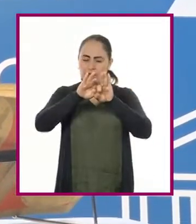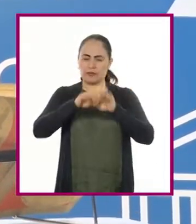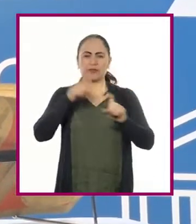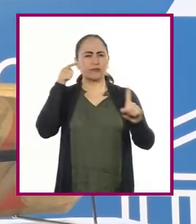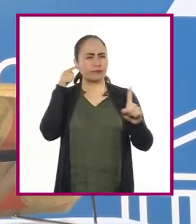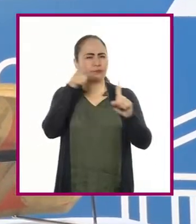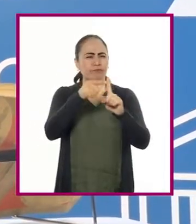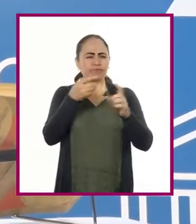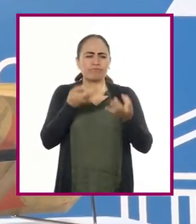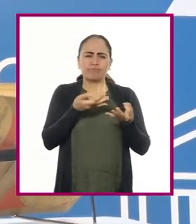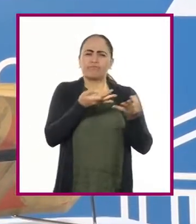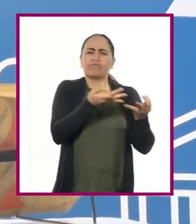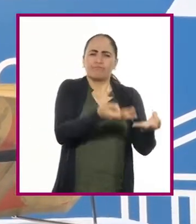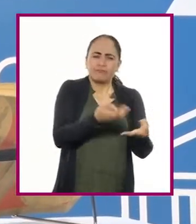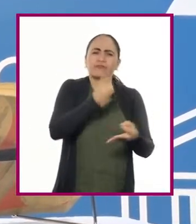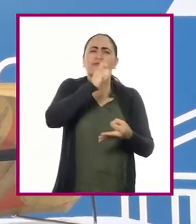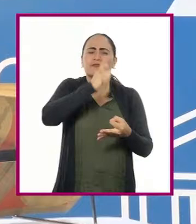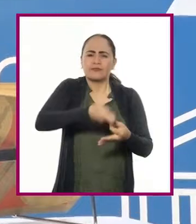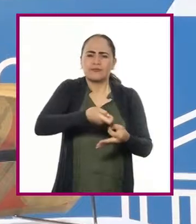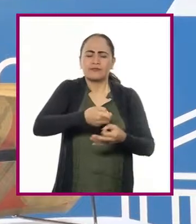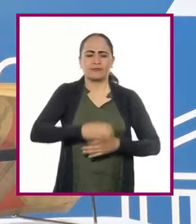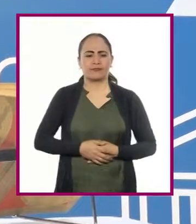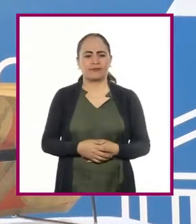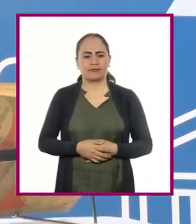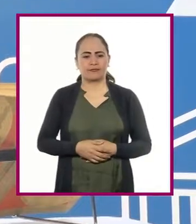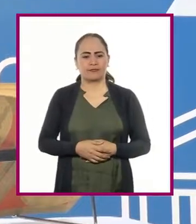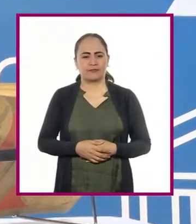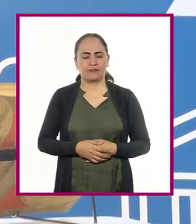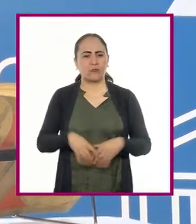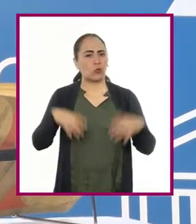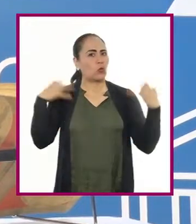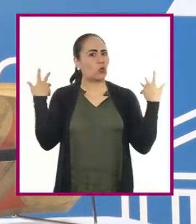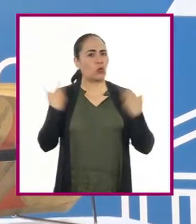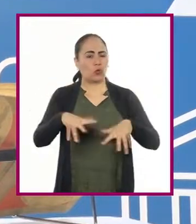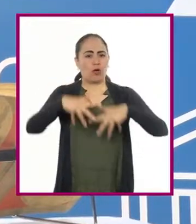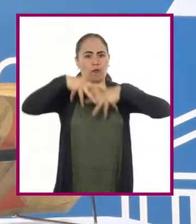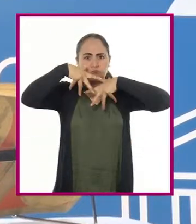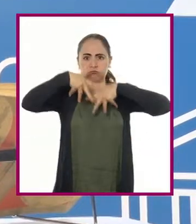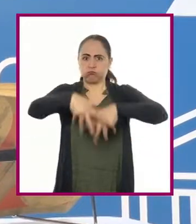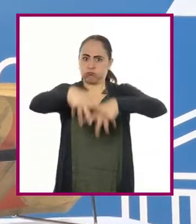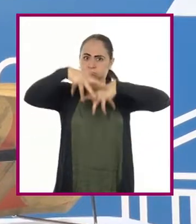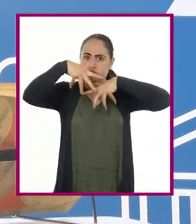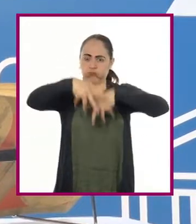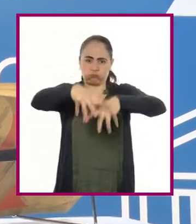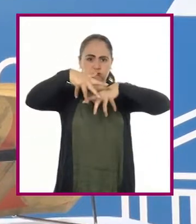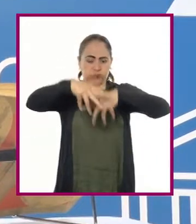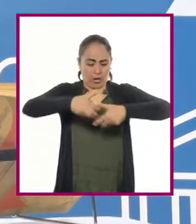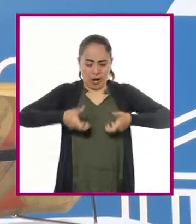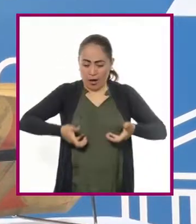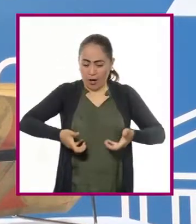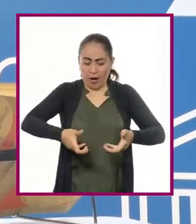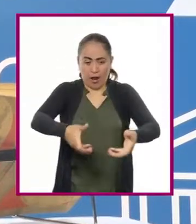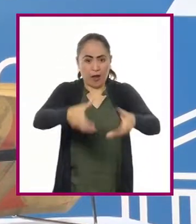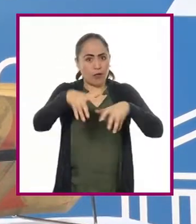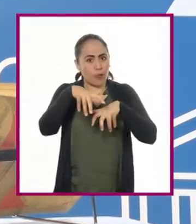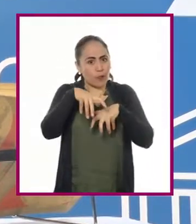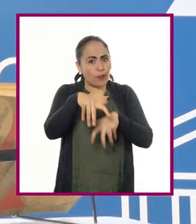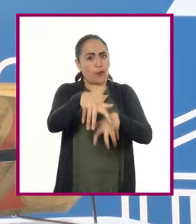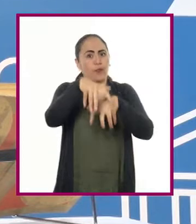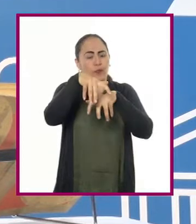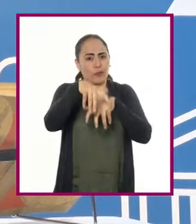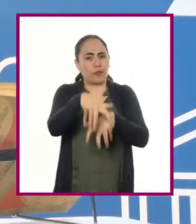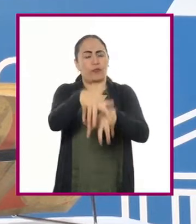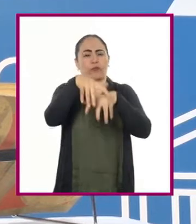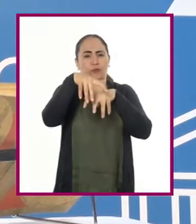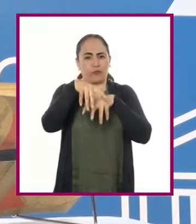principal atractivo de esta celebración era la fastuosa procesión que recorría las calles de la ciudad. La marcha